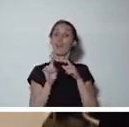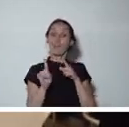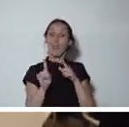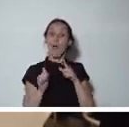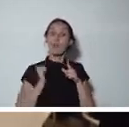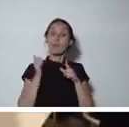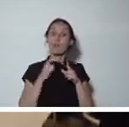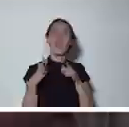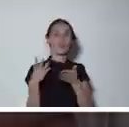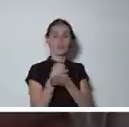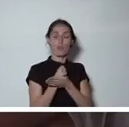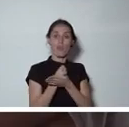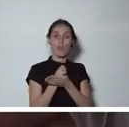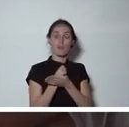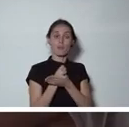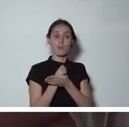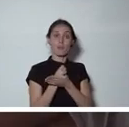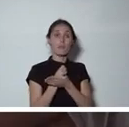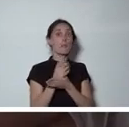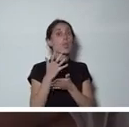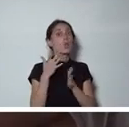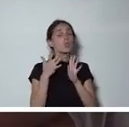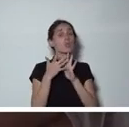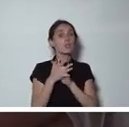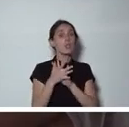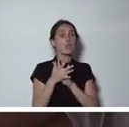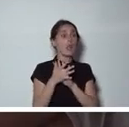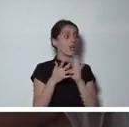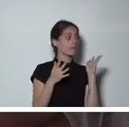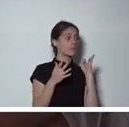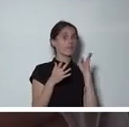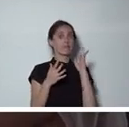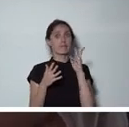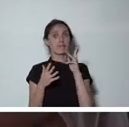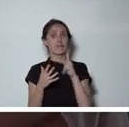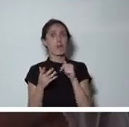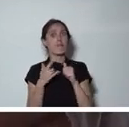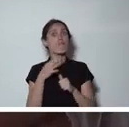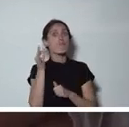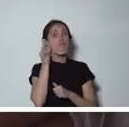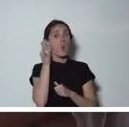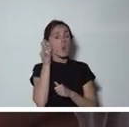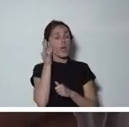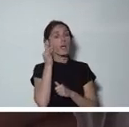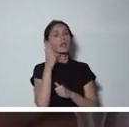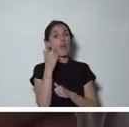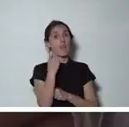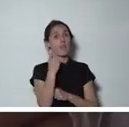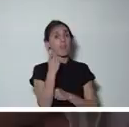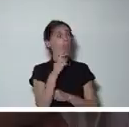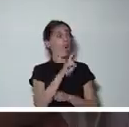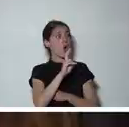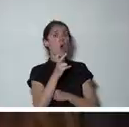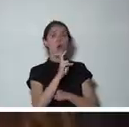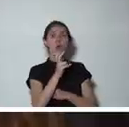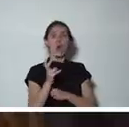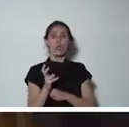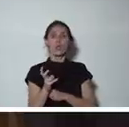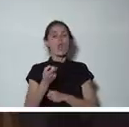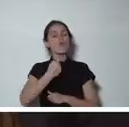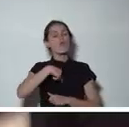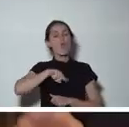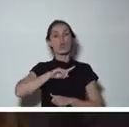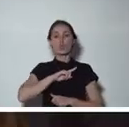entramos Que todavía nos cuesta que entren otras que tenemos una obligación ética como militantes de izquierda